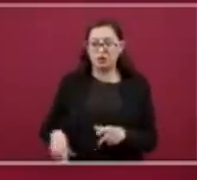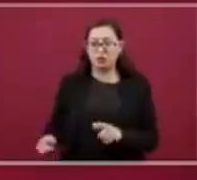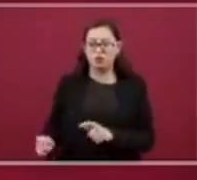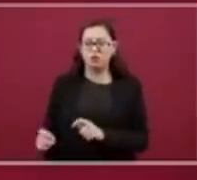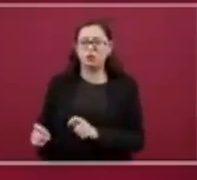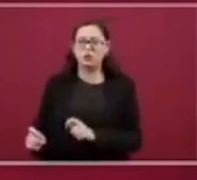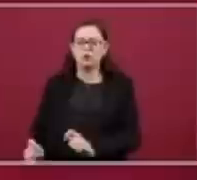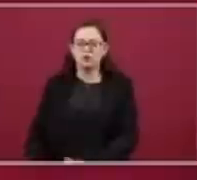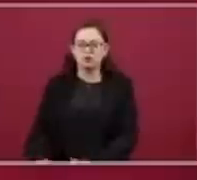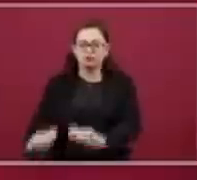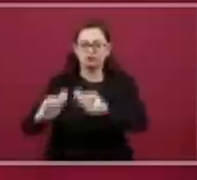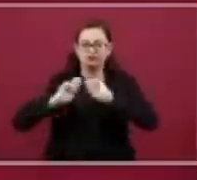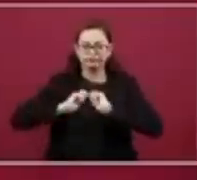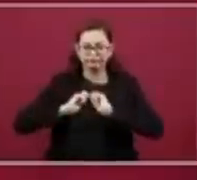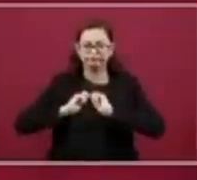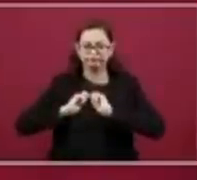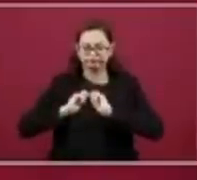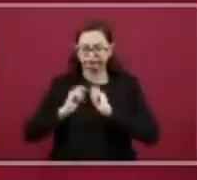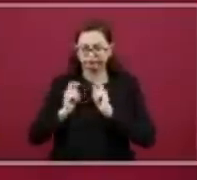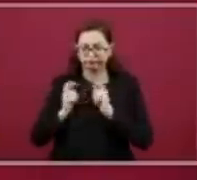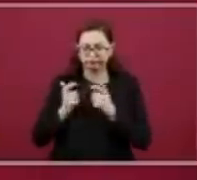esta situación,